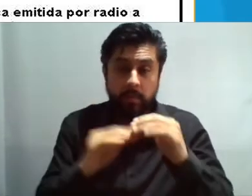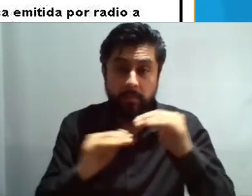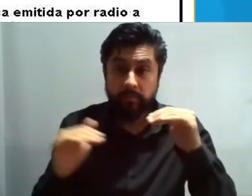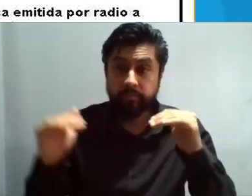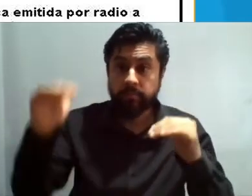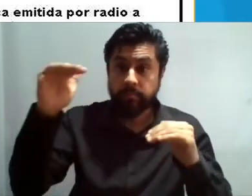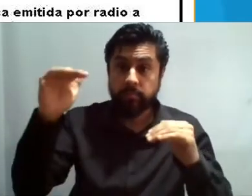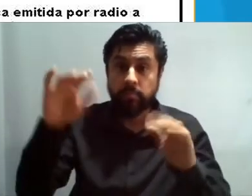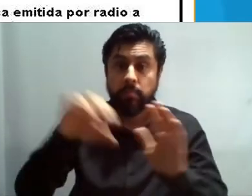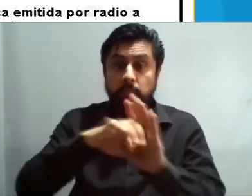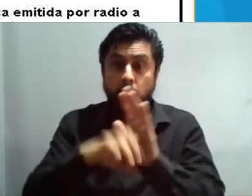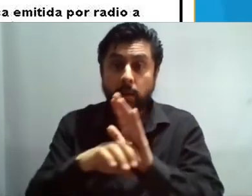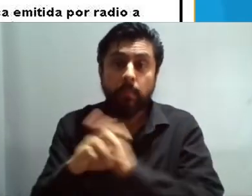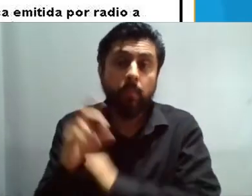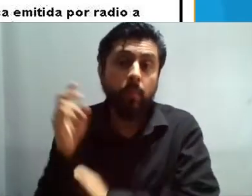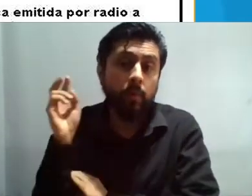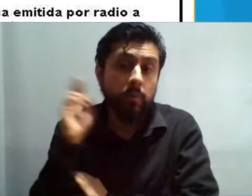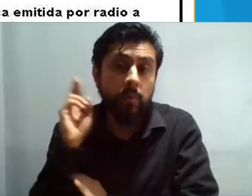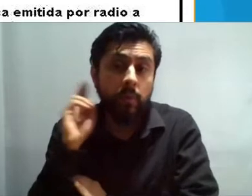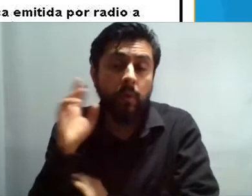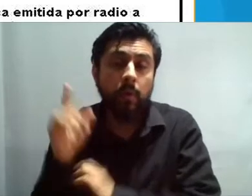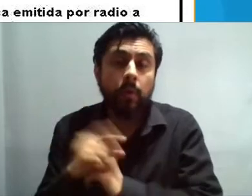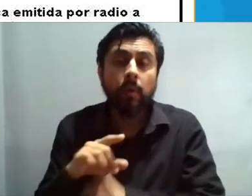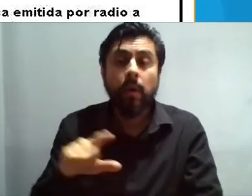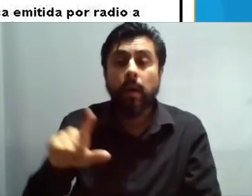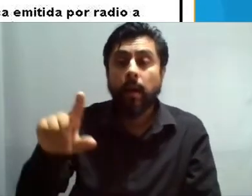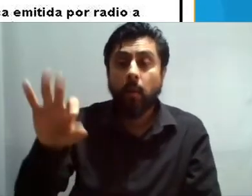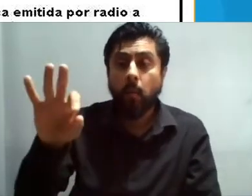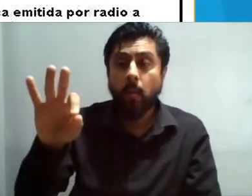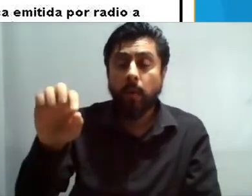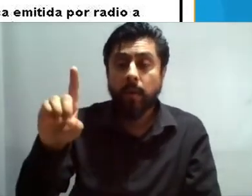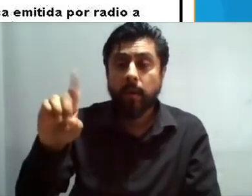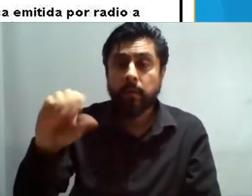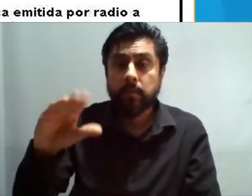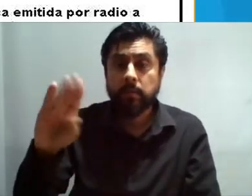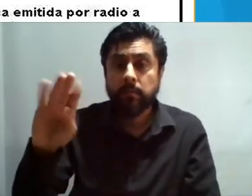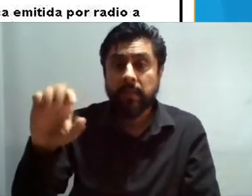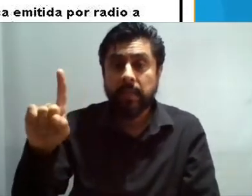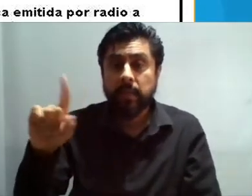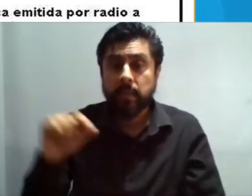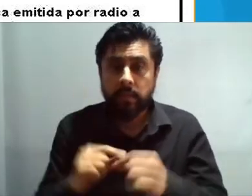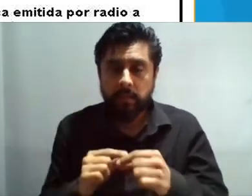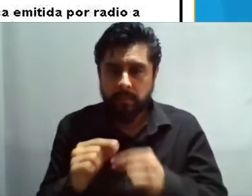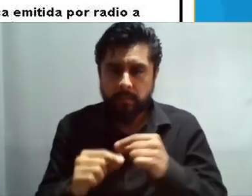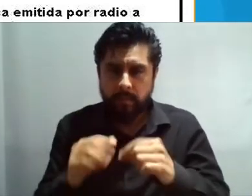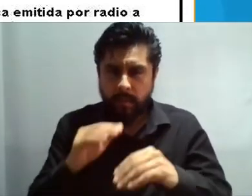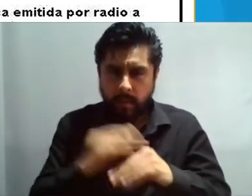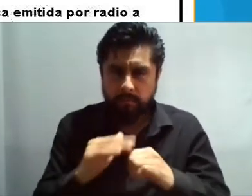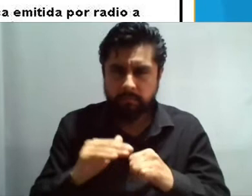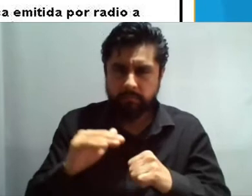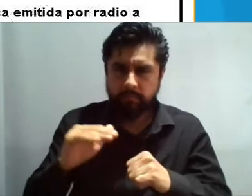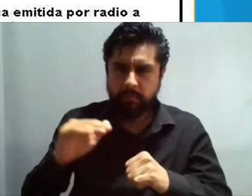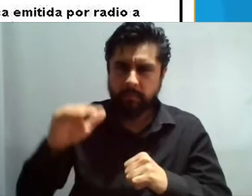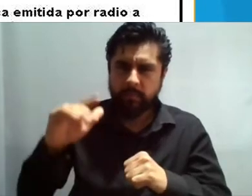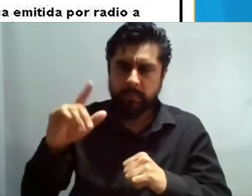a 40 decibeles, debe de incrementarse 10 veces partiendo de 20. Es decir, digamos, bueno, pues 40 decibeles es